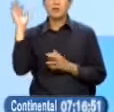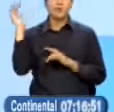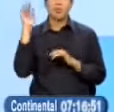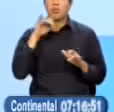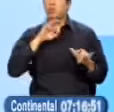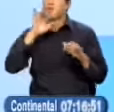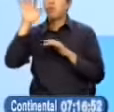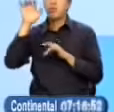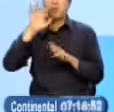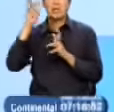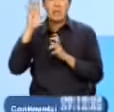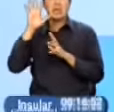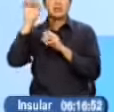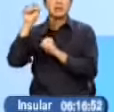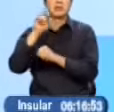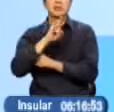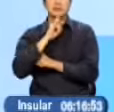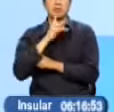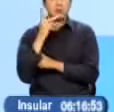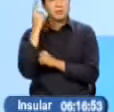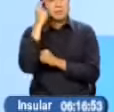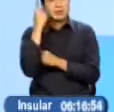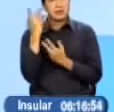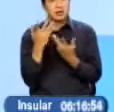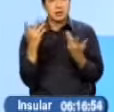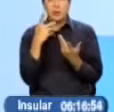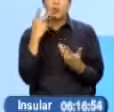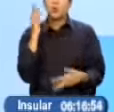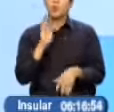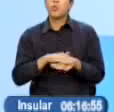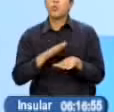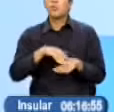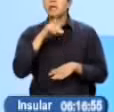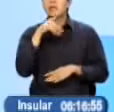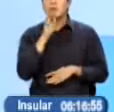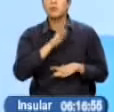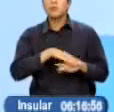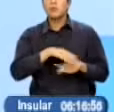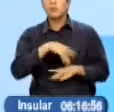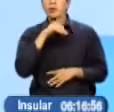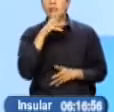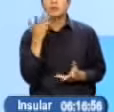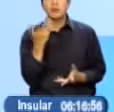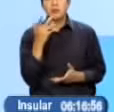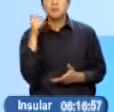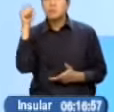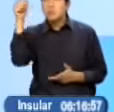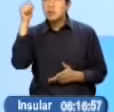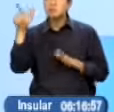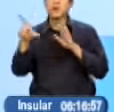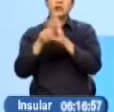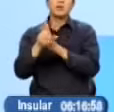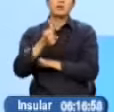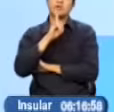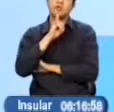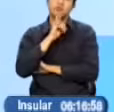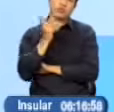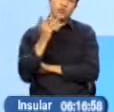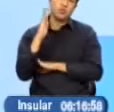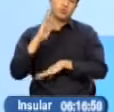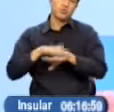que están tratando de llegar a eeuu y nosotros consideramos que el principal incentivo el estímulo es la propia legislación estadounidense